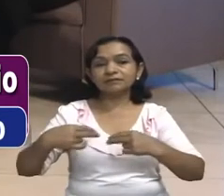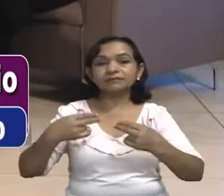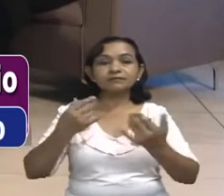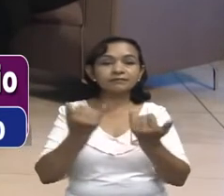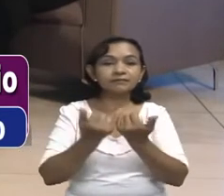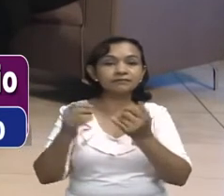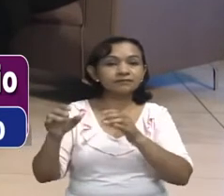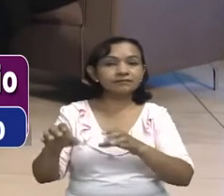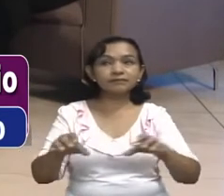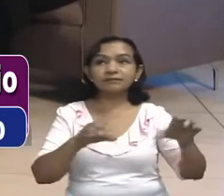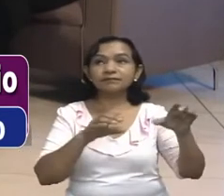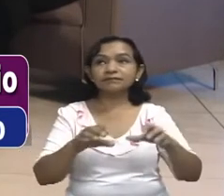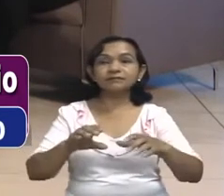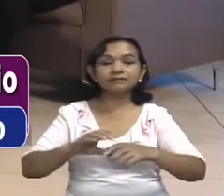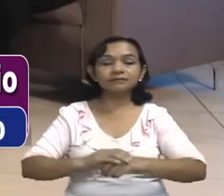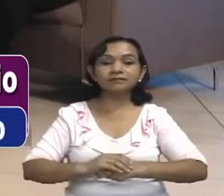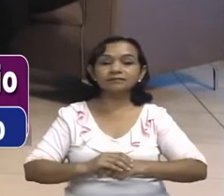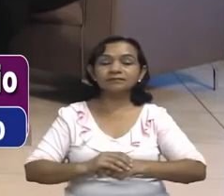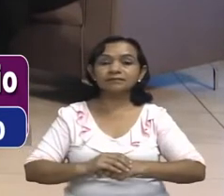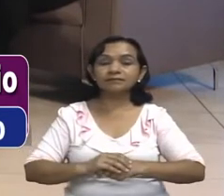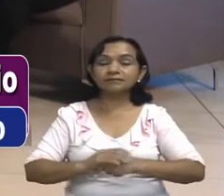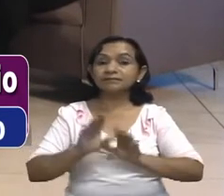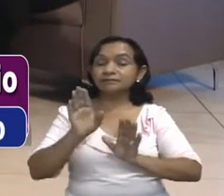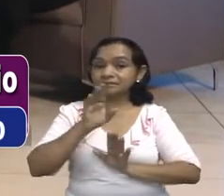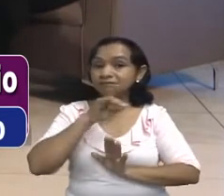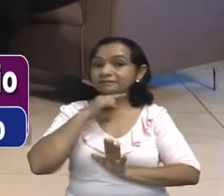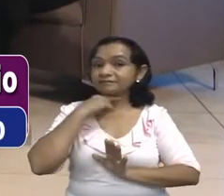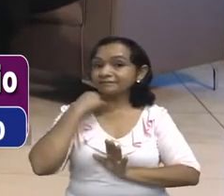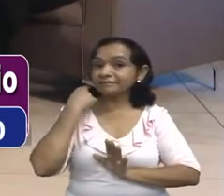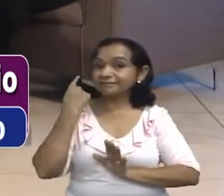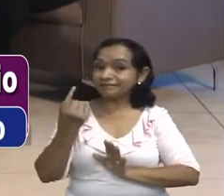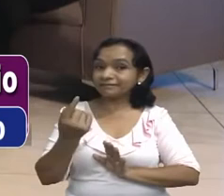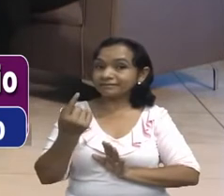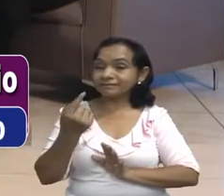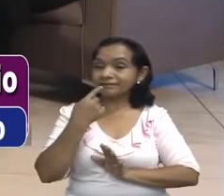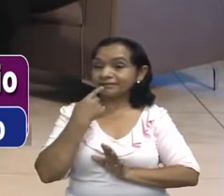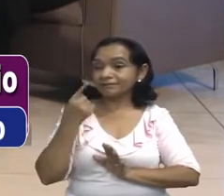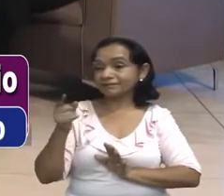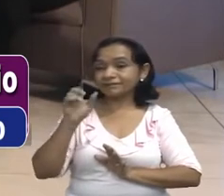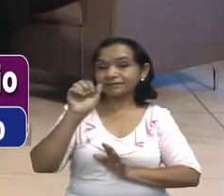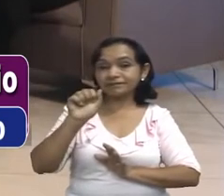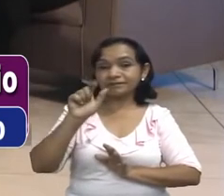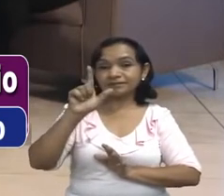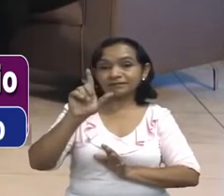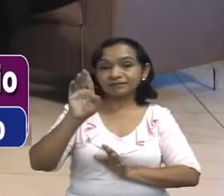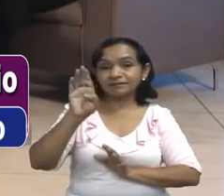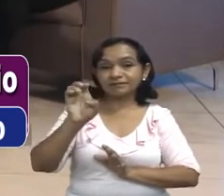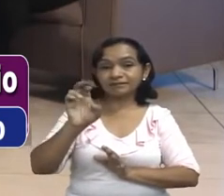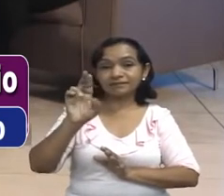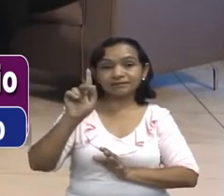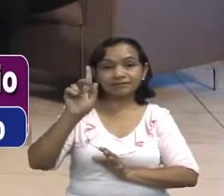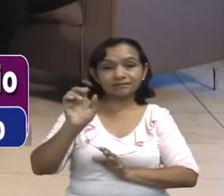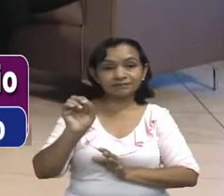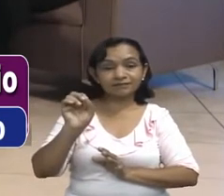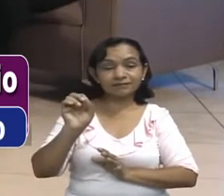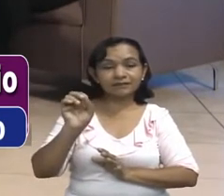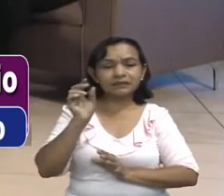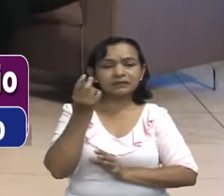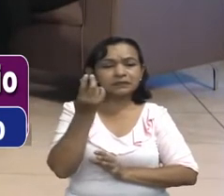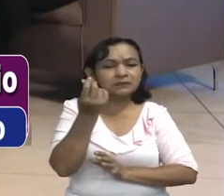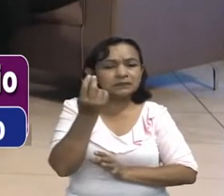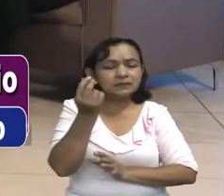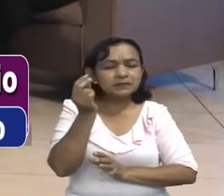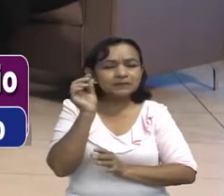esa dinámica. Sí, pues verdaderamente, aunque como dice don Alberto, los recursos eran bastante